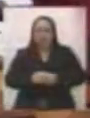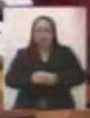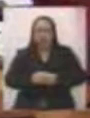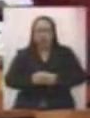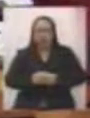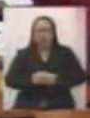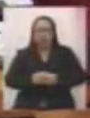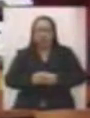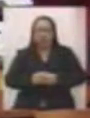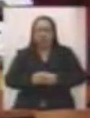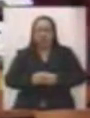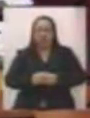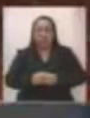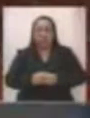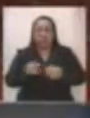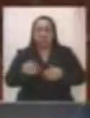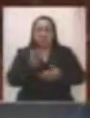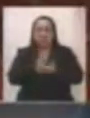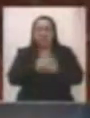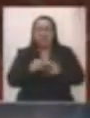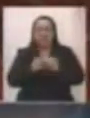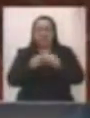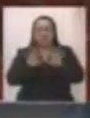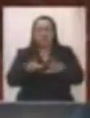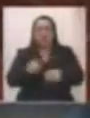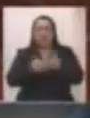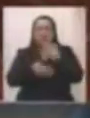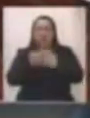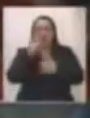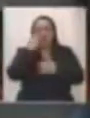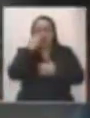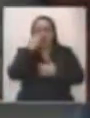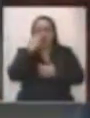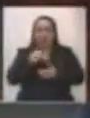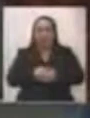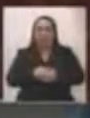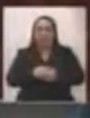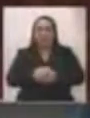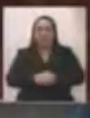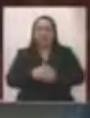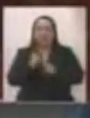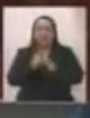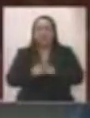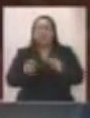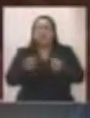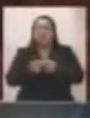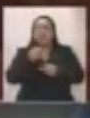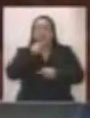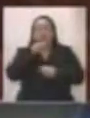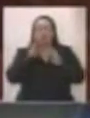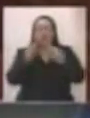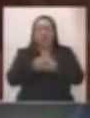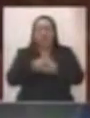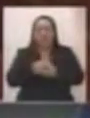Gracias, presidenta. Se ha repartido en sus escaños el texto sustitutorio del dictamen de la Comisión Mujer